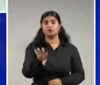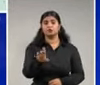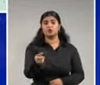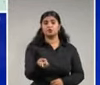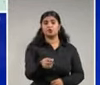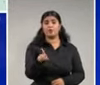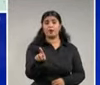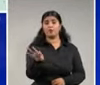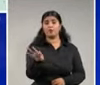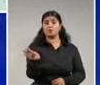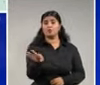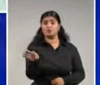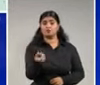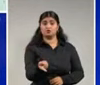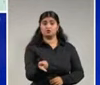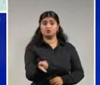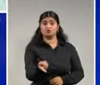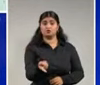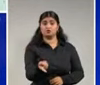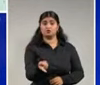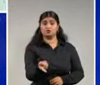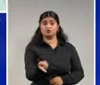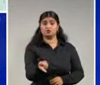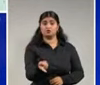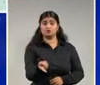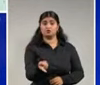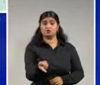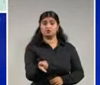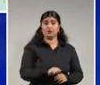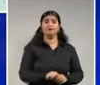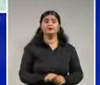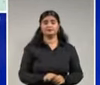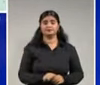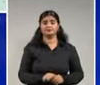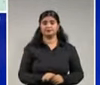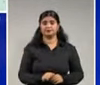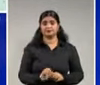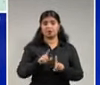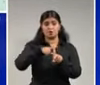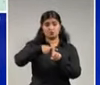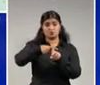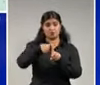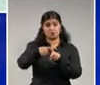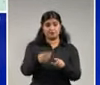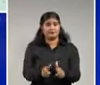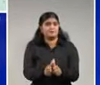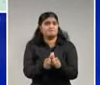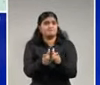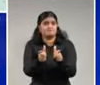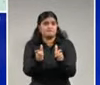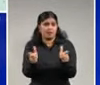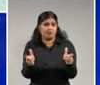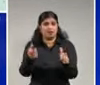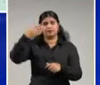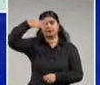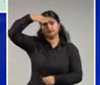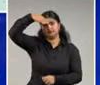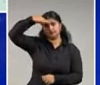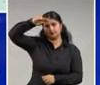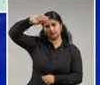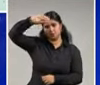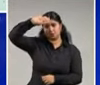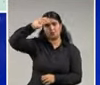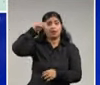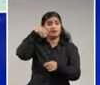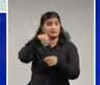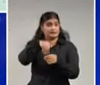94,1% en la semana anterior, corresponden a la transmisión autóctona. Evidentemente, es aquí donde